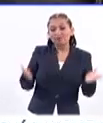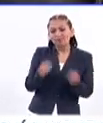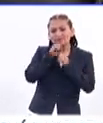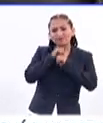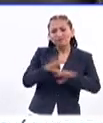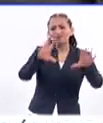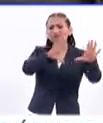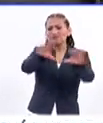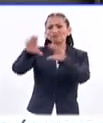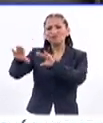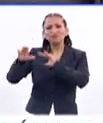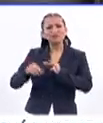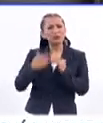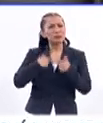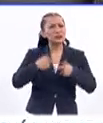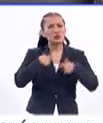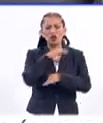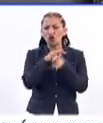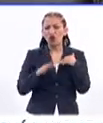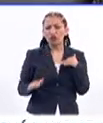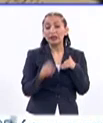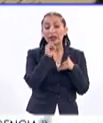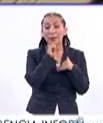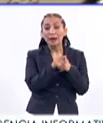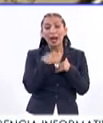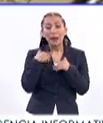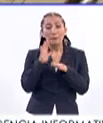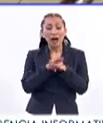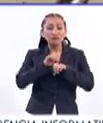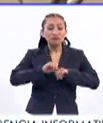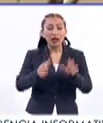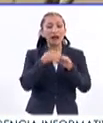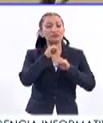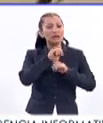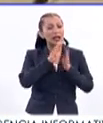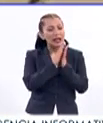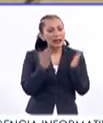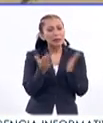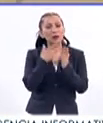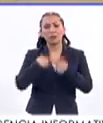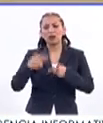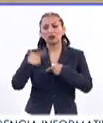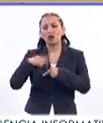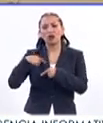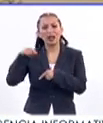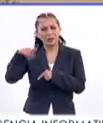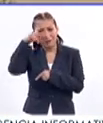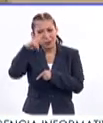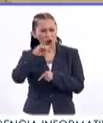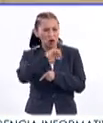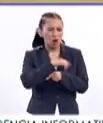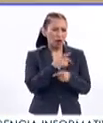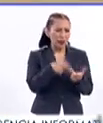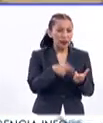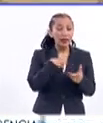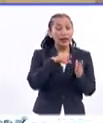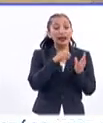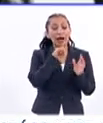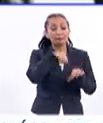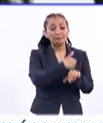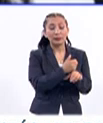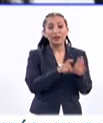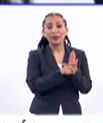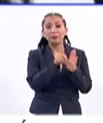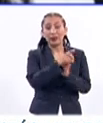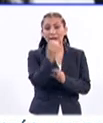campaña de alfabetización que estaba acompañada de la edición masiva de publicaciones de autores clásicos y mexicanos. Creó el Departamento